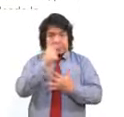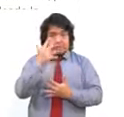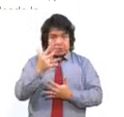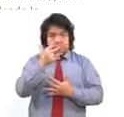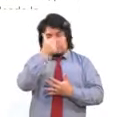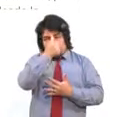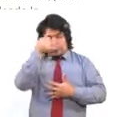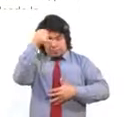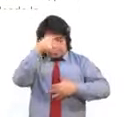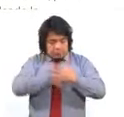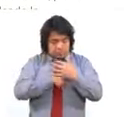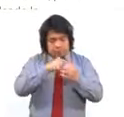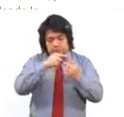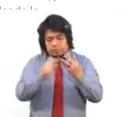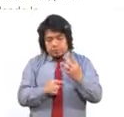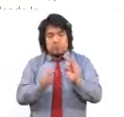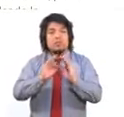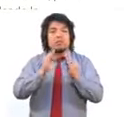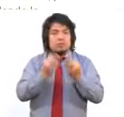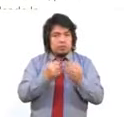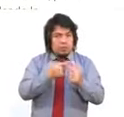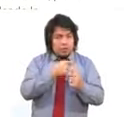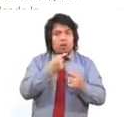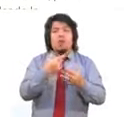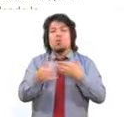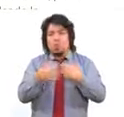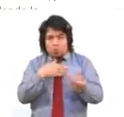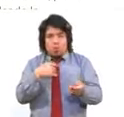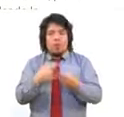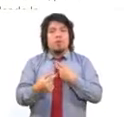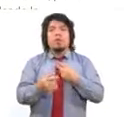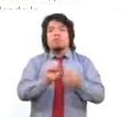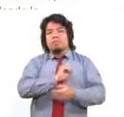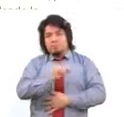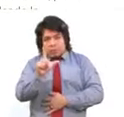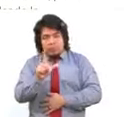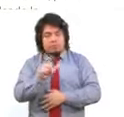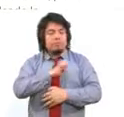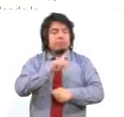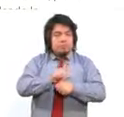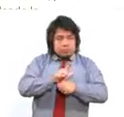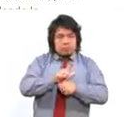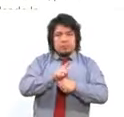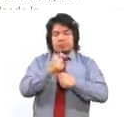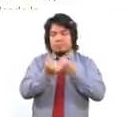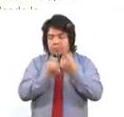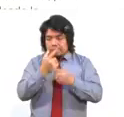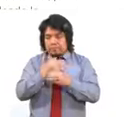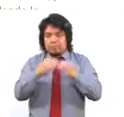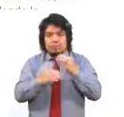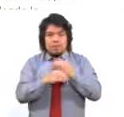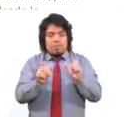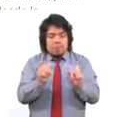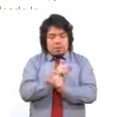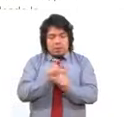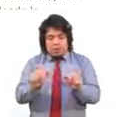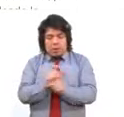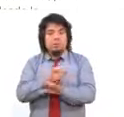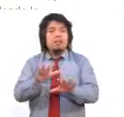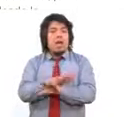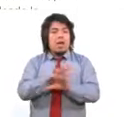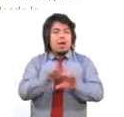de formación inicial, actualización y especialización, a fin de realizar las modificaciones necesarias en la integración